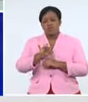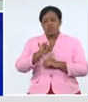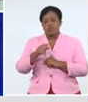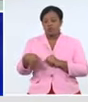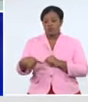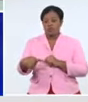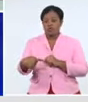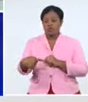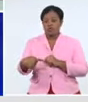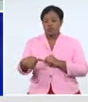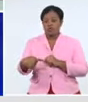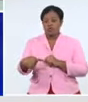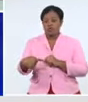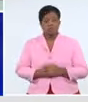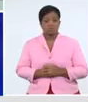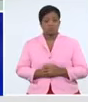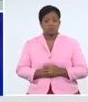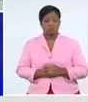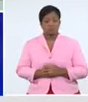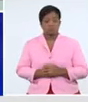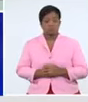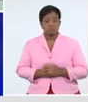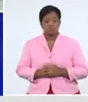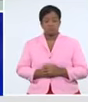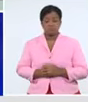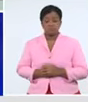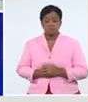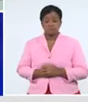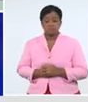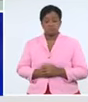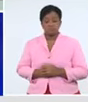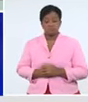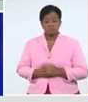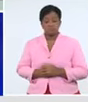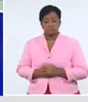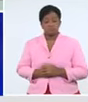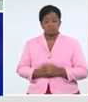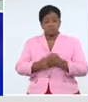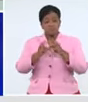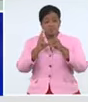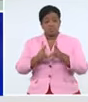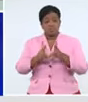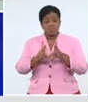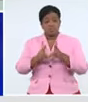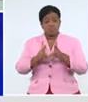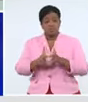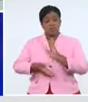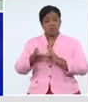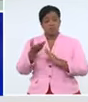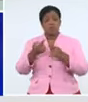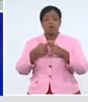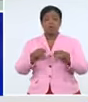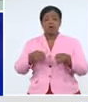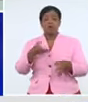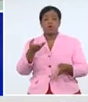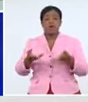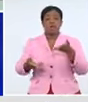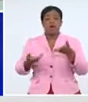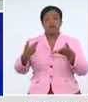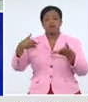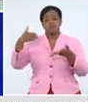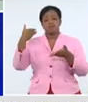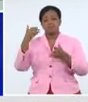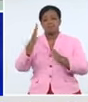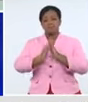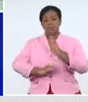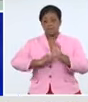diariamente, que no es bien elevado, aunque sea inferior al mes de